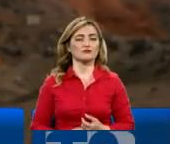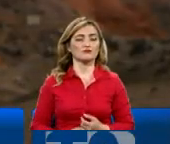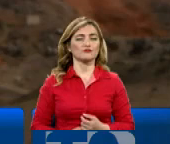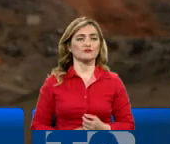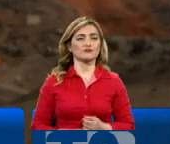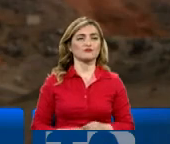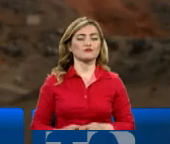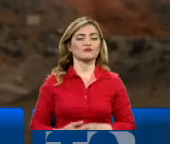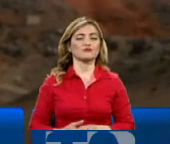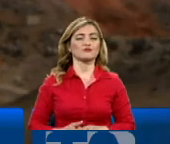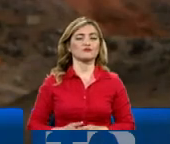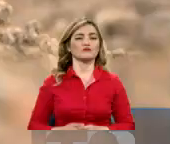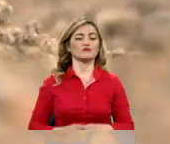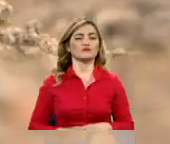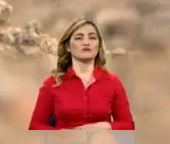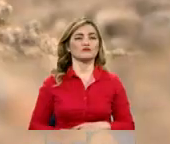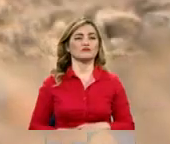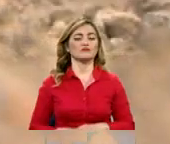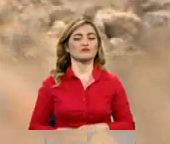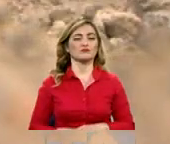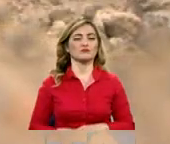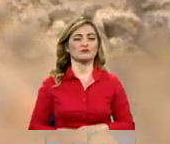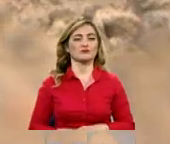y boris bola white daniela valencia 24 horas